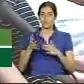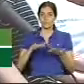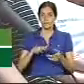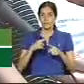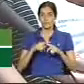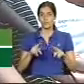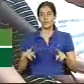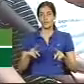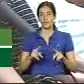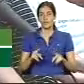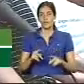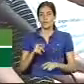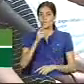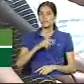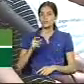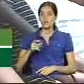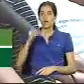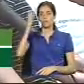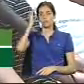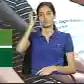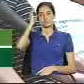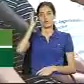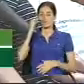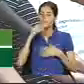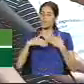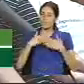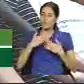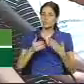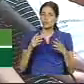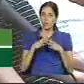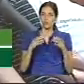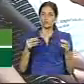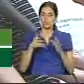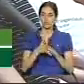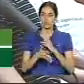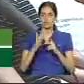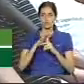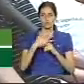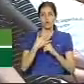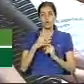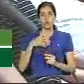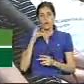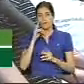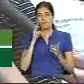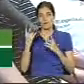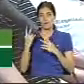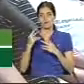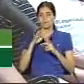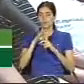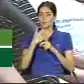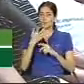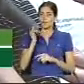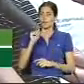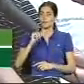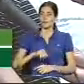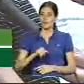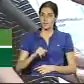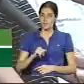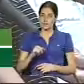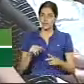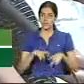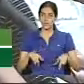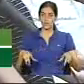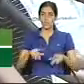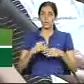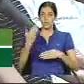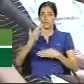pero la gente ha ido tomando conciencia poco a poco pues de todo esto. Tú puedes ver el despliegue que ahorita se está viendo acá en este principal peaje,